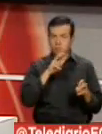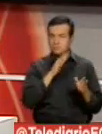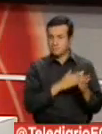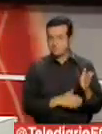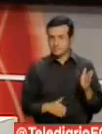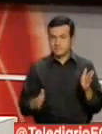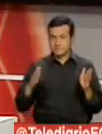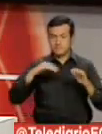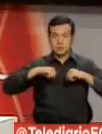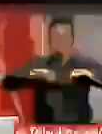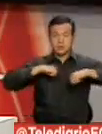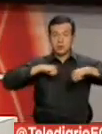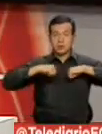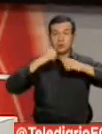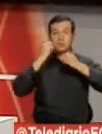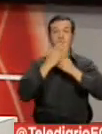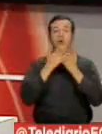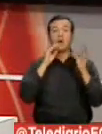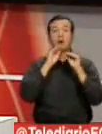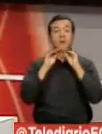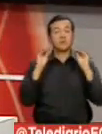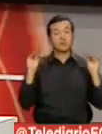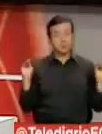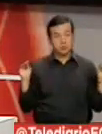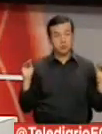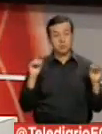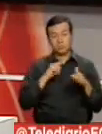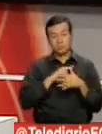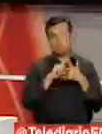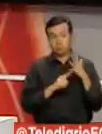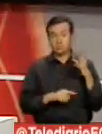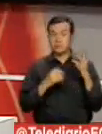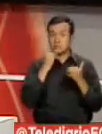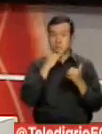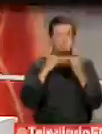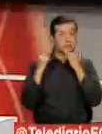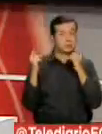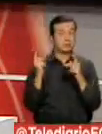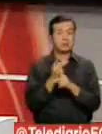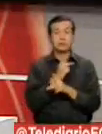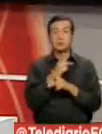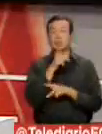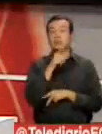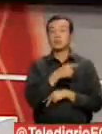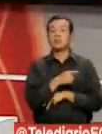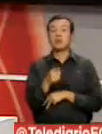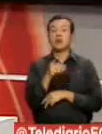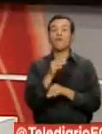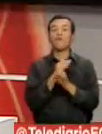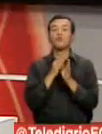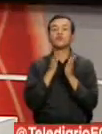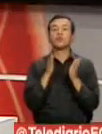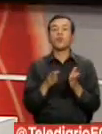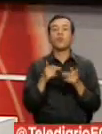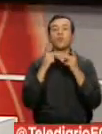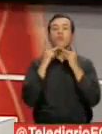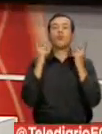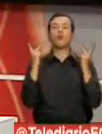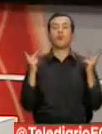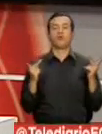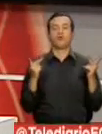esta gestión se dio a conocer una serie de negligencias por parte de funcionarios